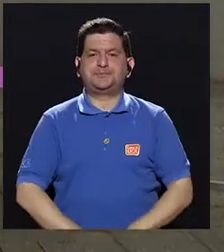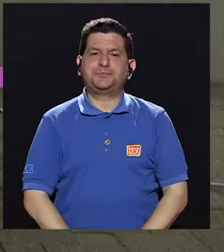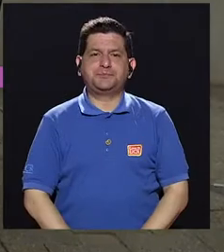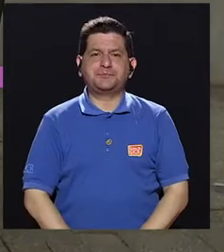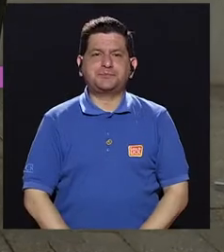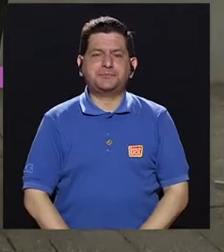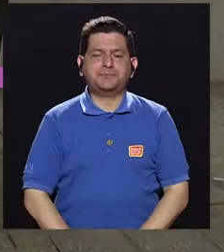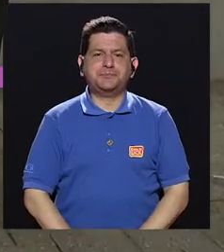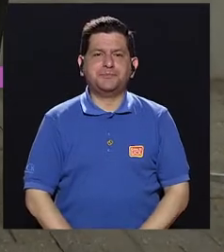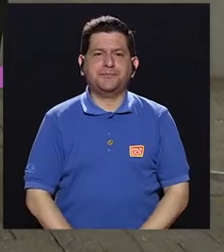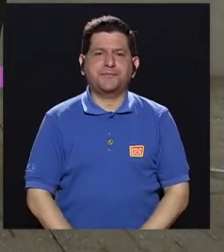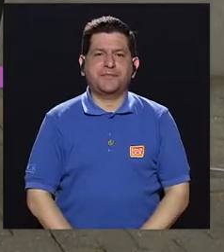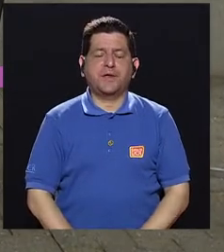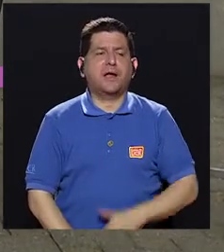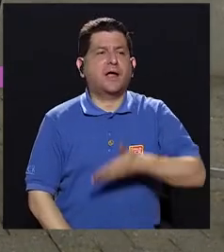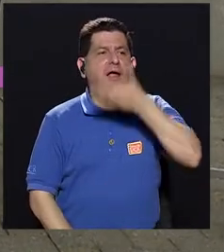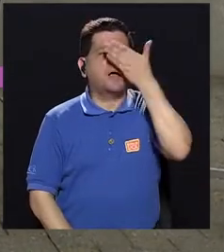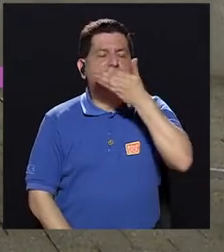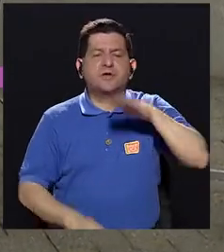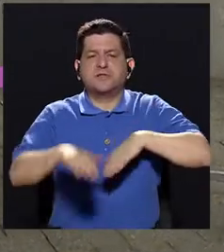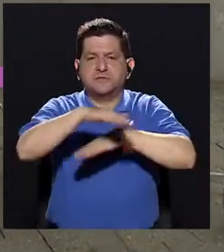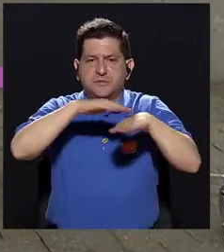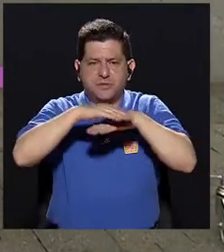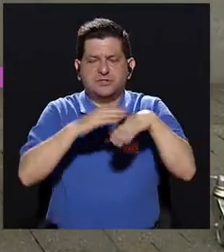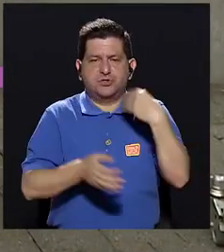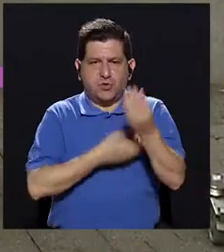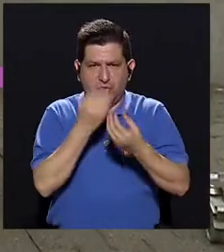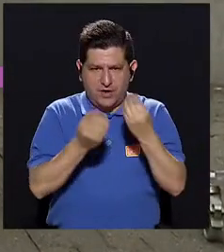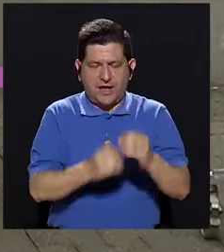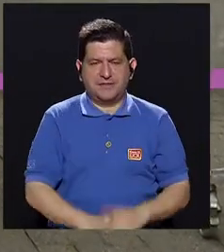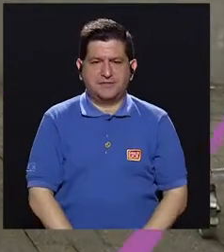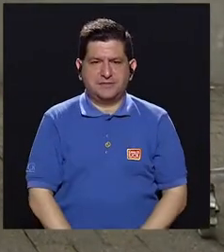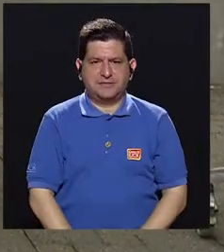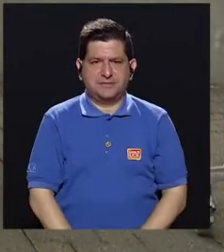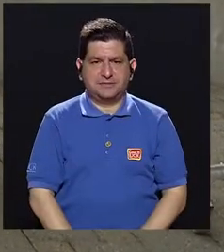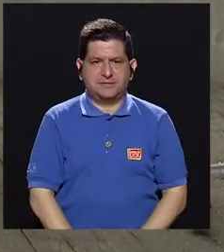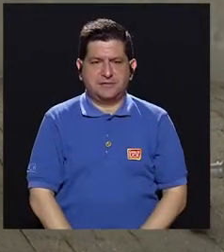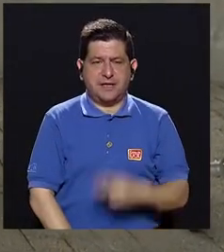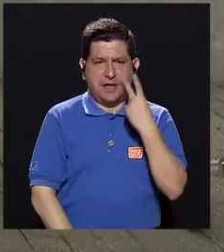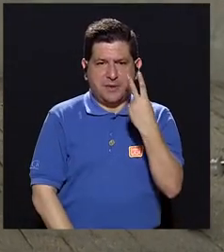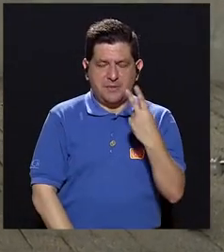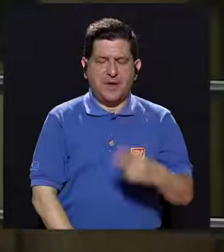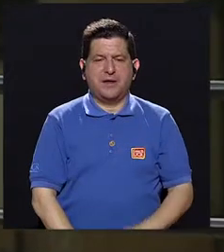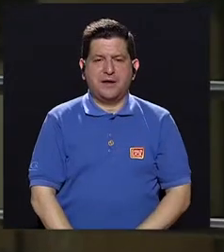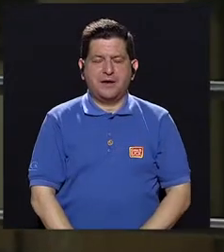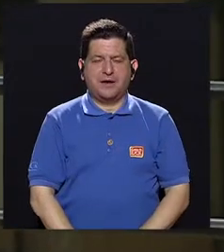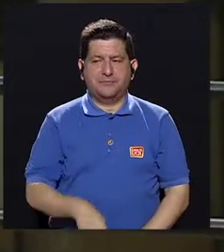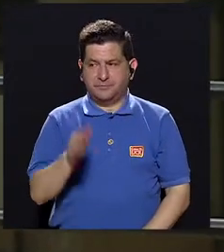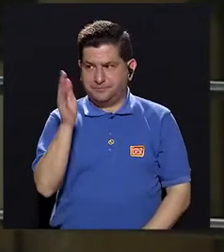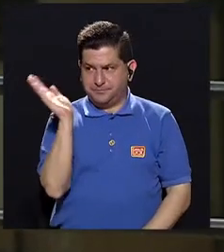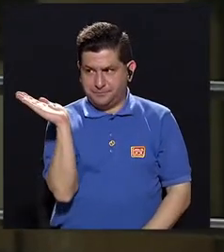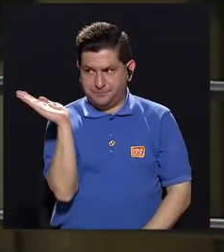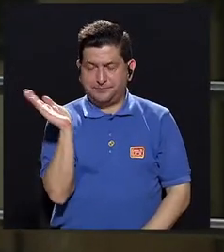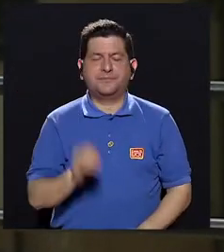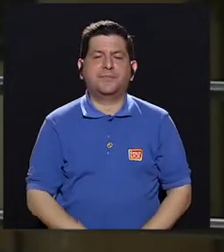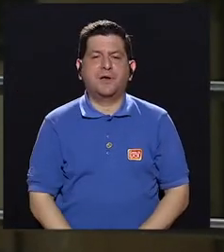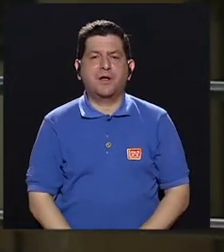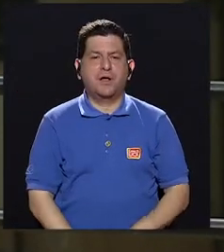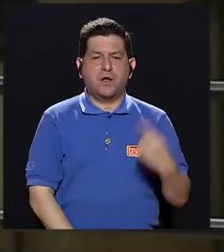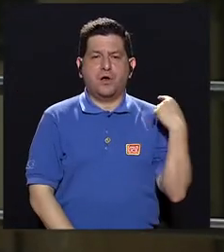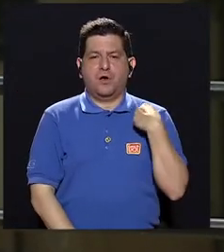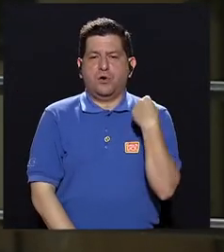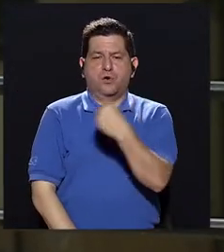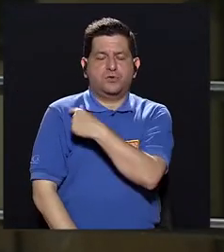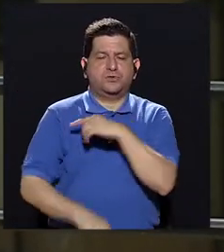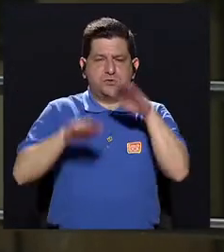y es una respiración básica. Lo que vamos a hacer es que los hombros van a estar relajados, la cabeza al frente